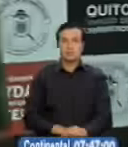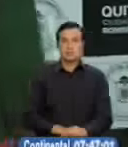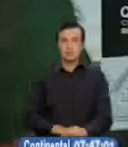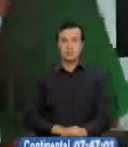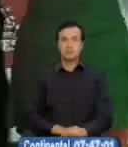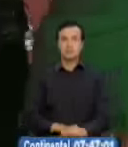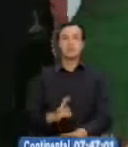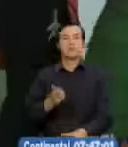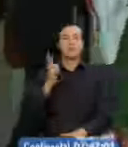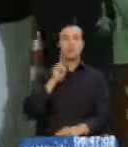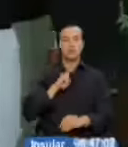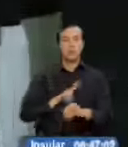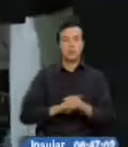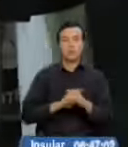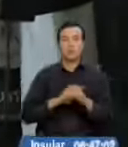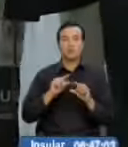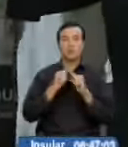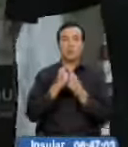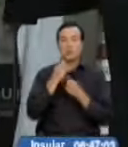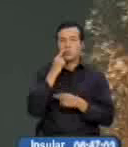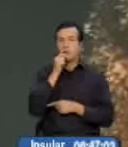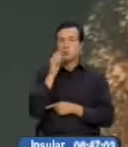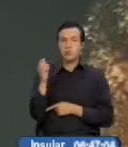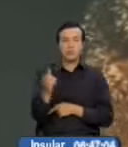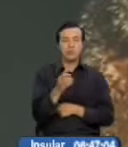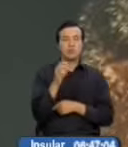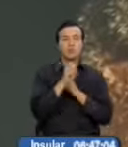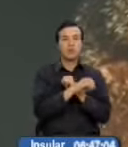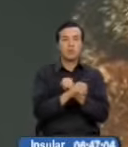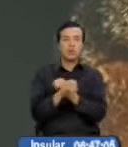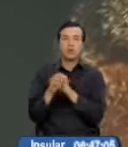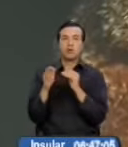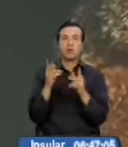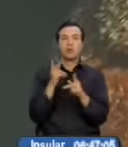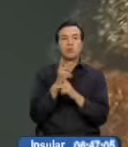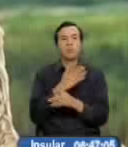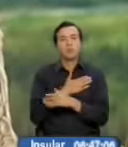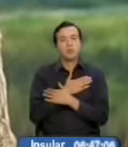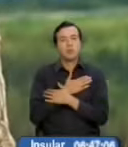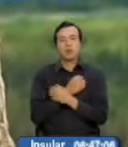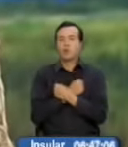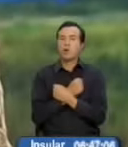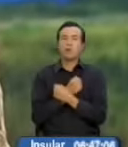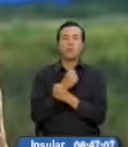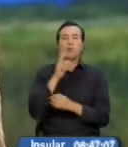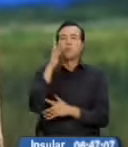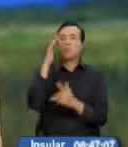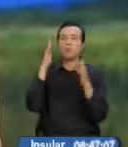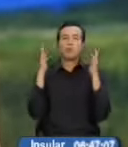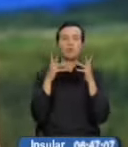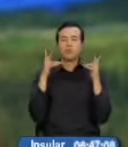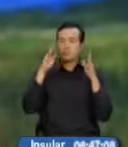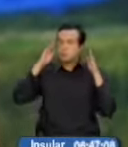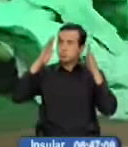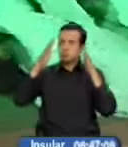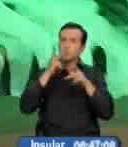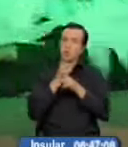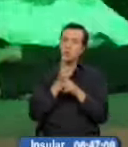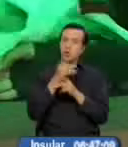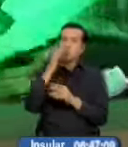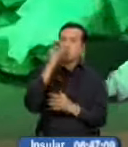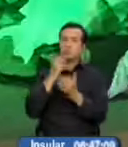Por segundo año consecutivo, el Cuerpo de Bomberos de Quito presentó la campaña comunitaria Yo Amo a Mis Bosques, la cual tiene como objetivo principal la prevención